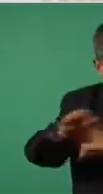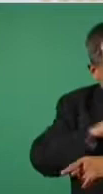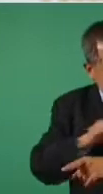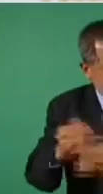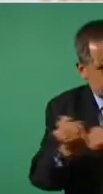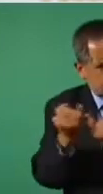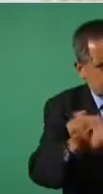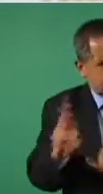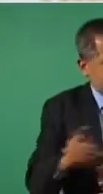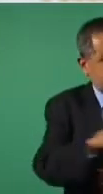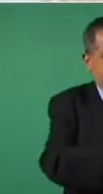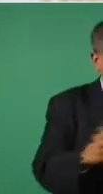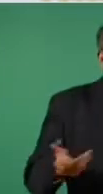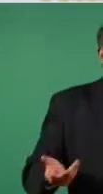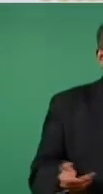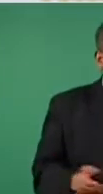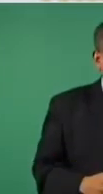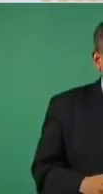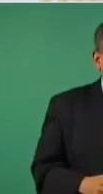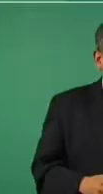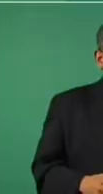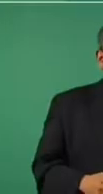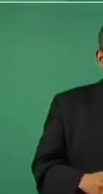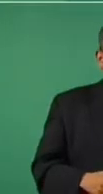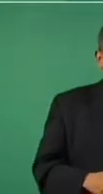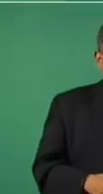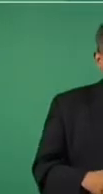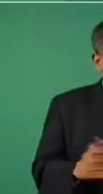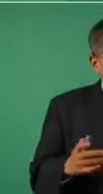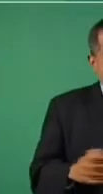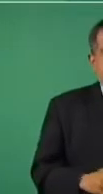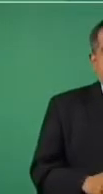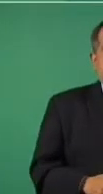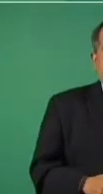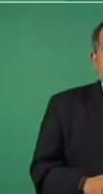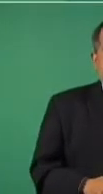Entonces, hay